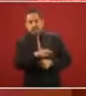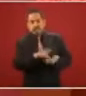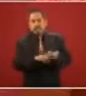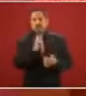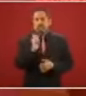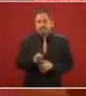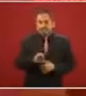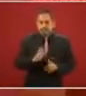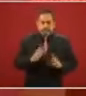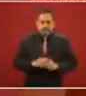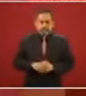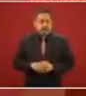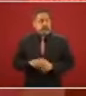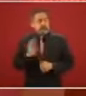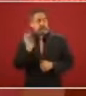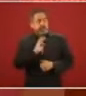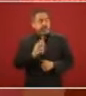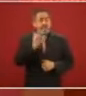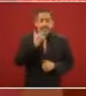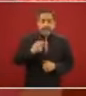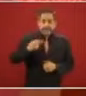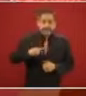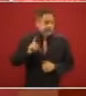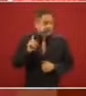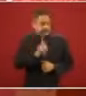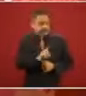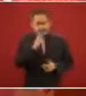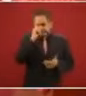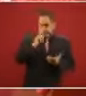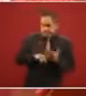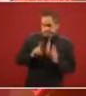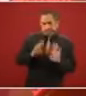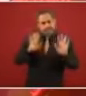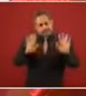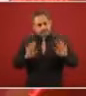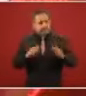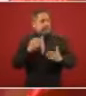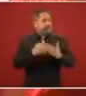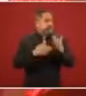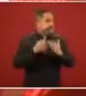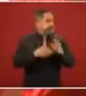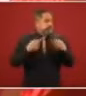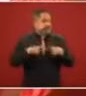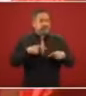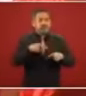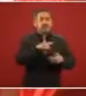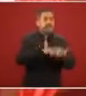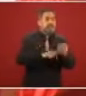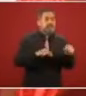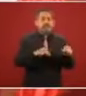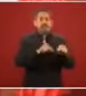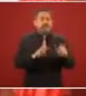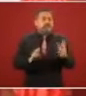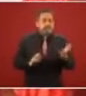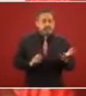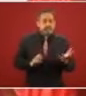Si faltara personal, que no creo, porque tampoco es así de